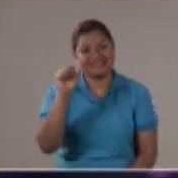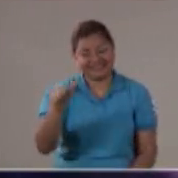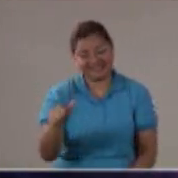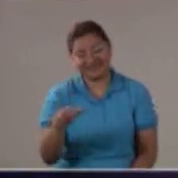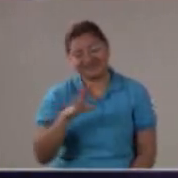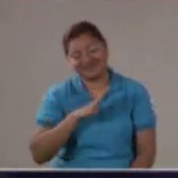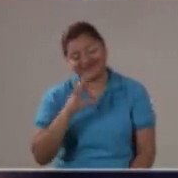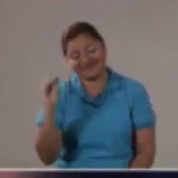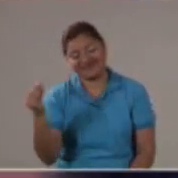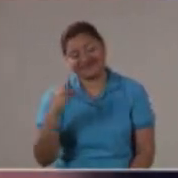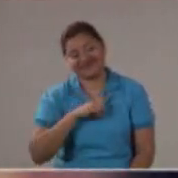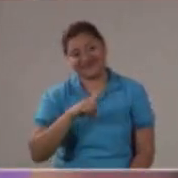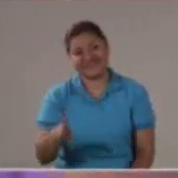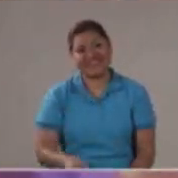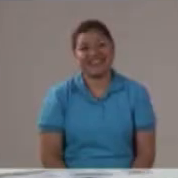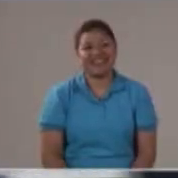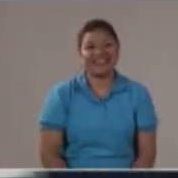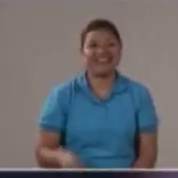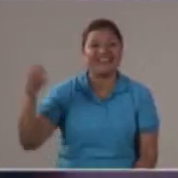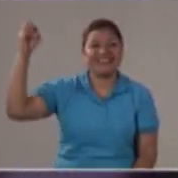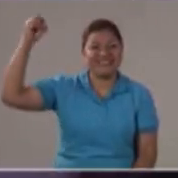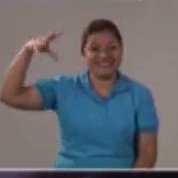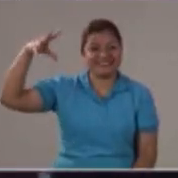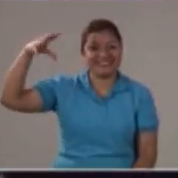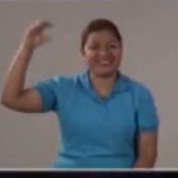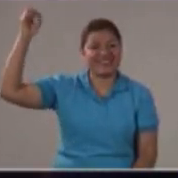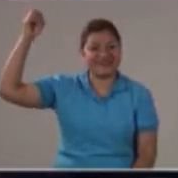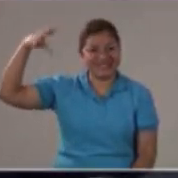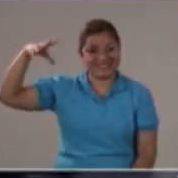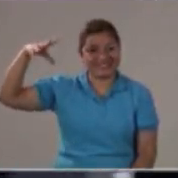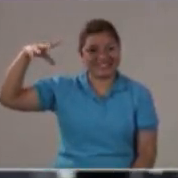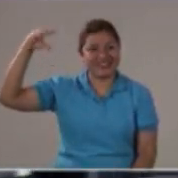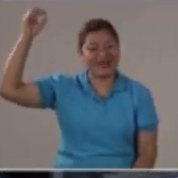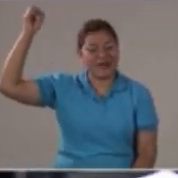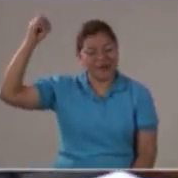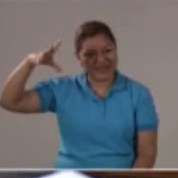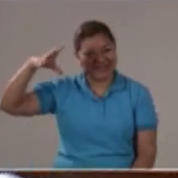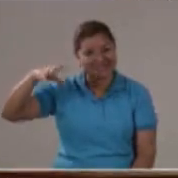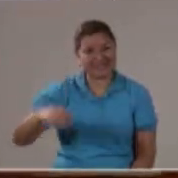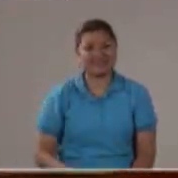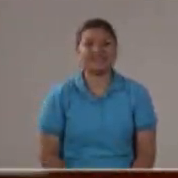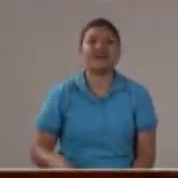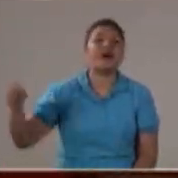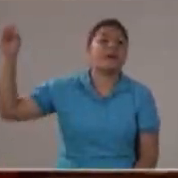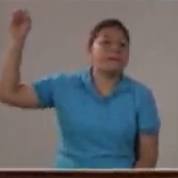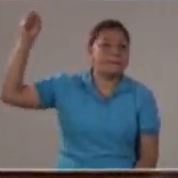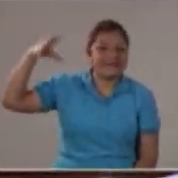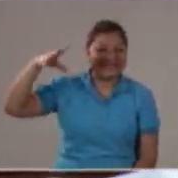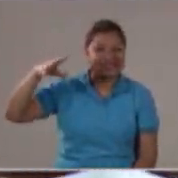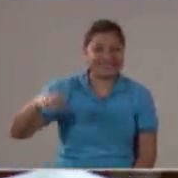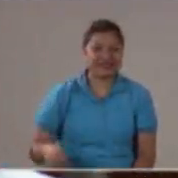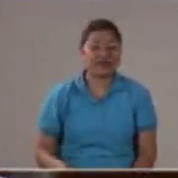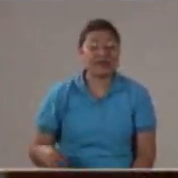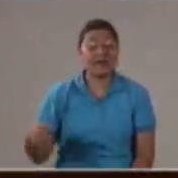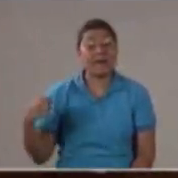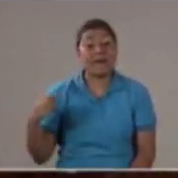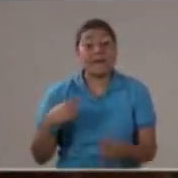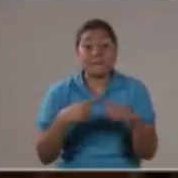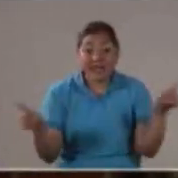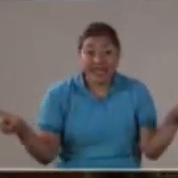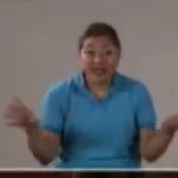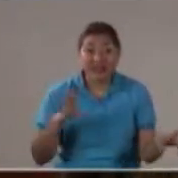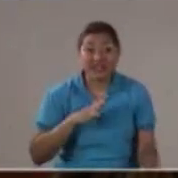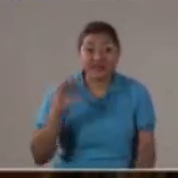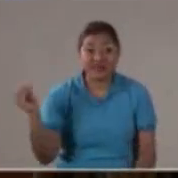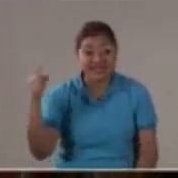Bendición, bendición, bendición, bendición. Pero para eso tenemos que